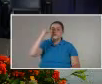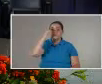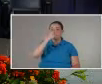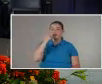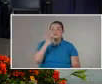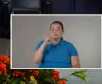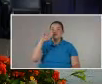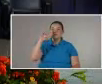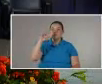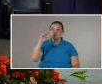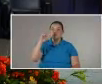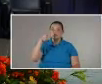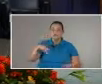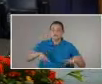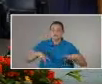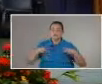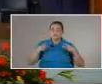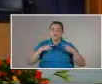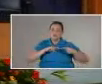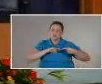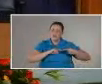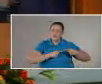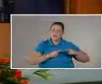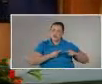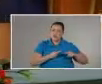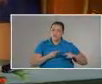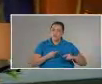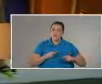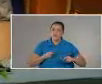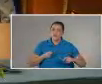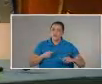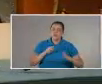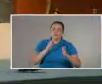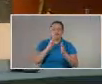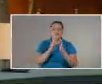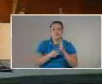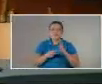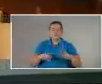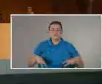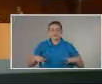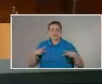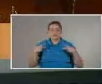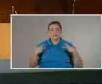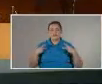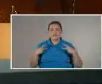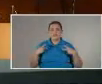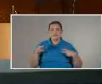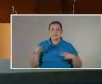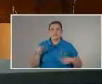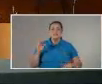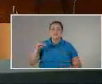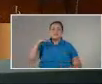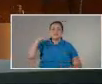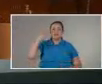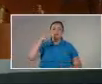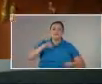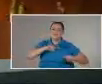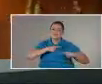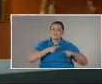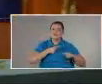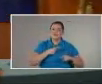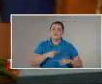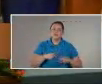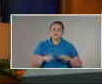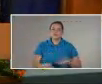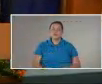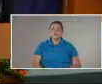José enfrentó un duelo, hermano. José lo mataron en vida. ¿Qué peor duelo que ese? A José sus hermanos lo matan